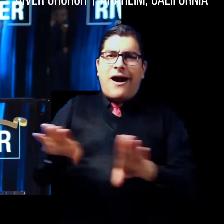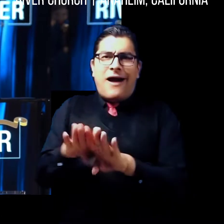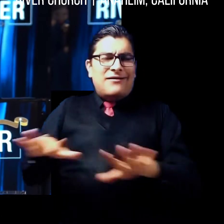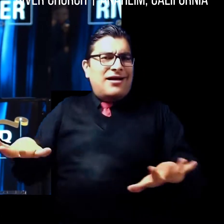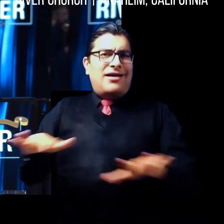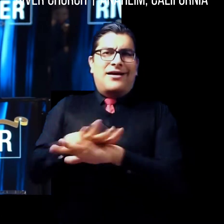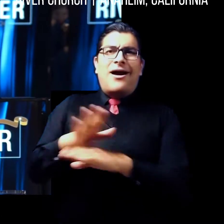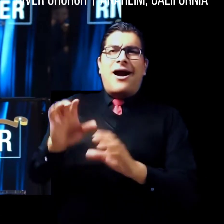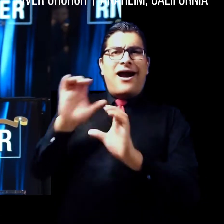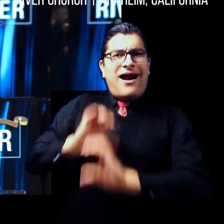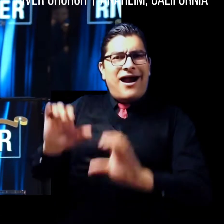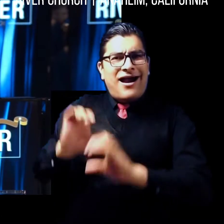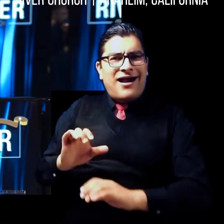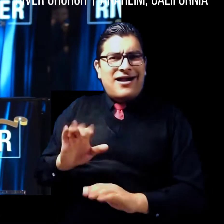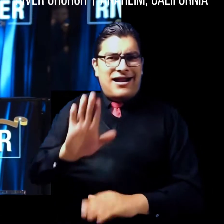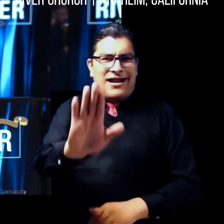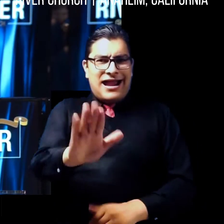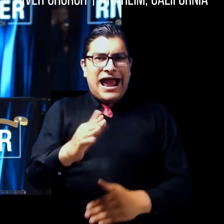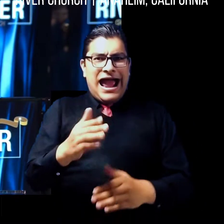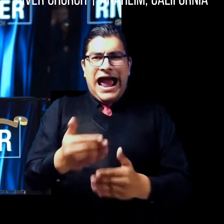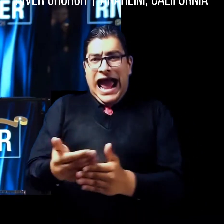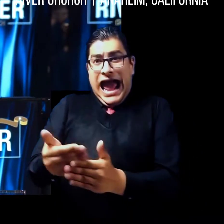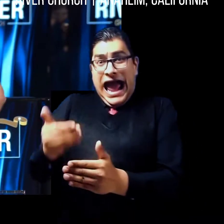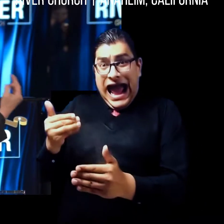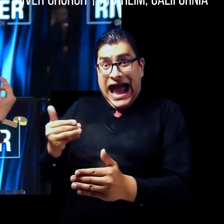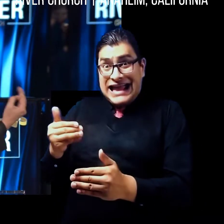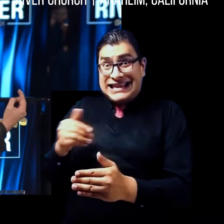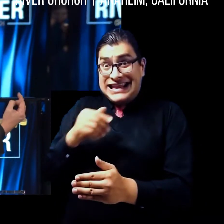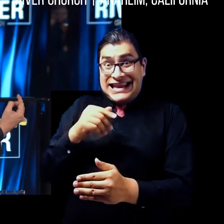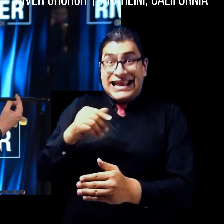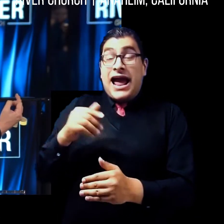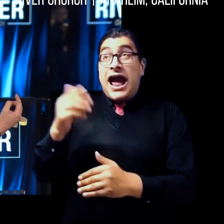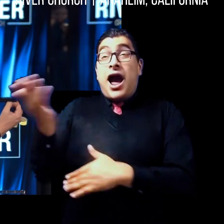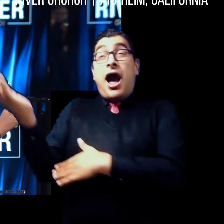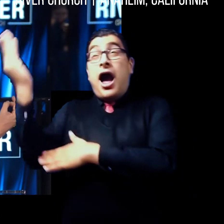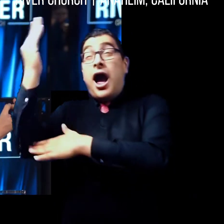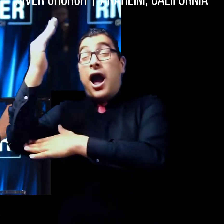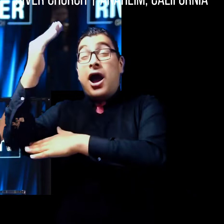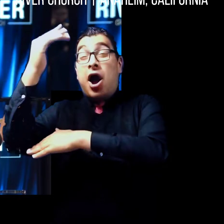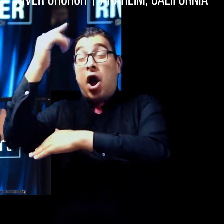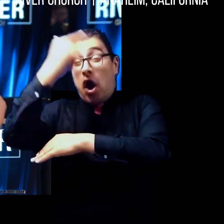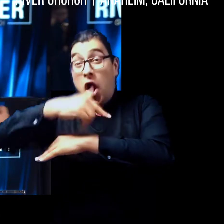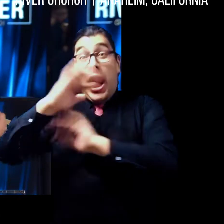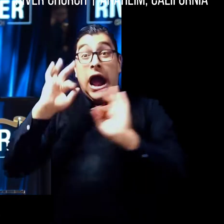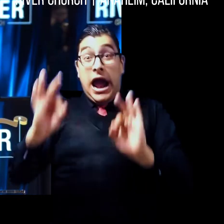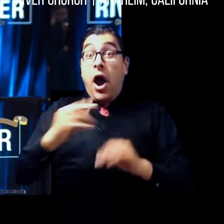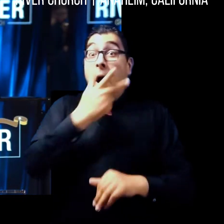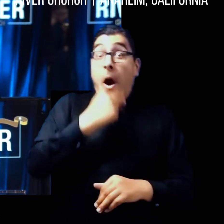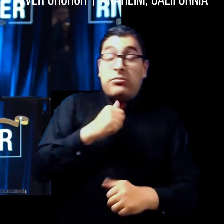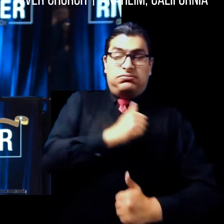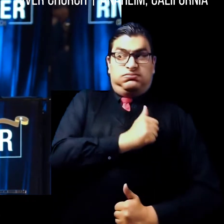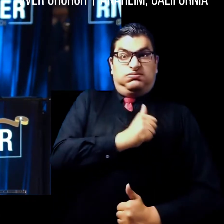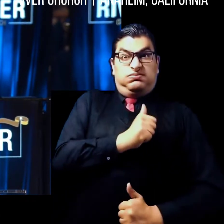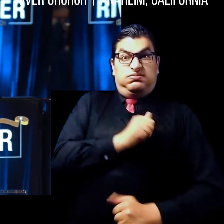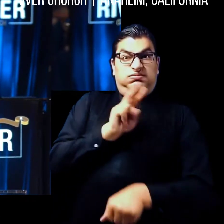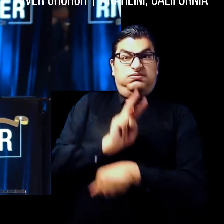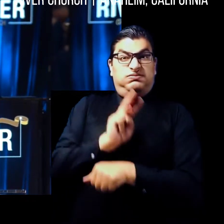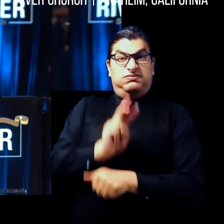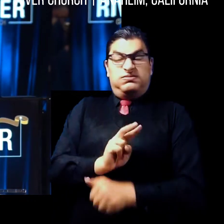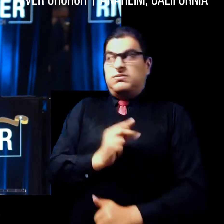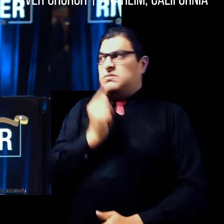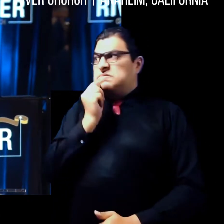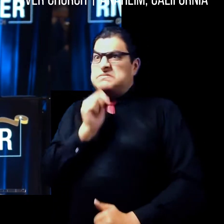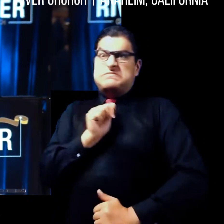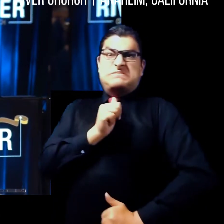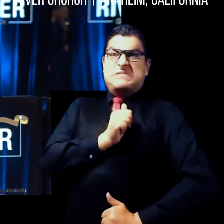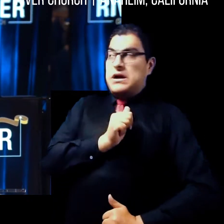cantando. Antes que termine el día, el carcelero, el centurión romano que cuida las puertas,